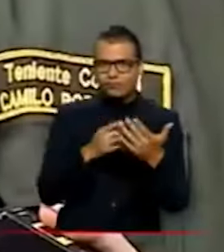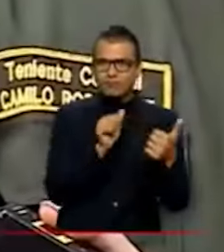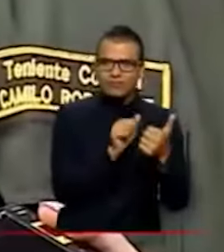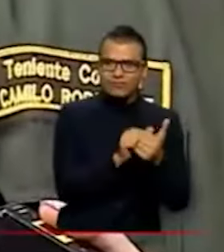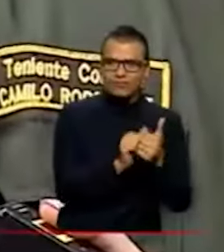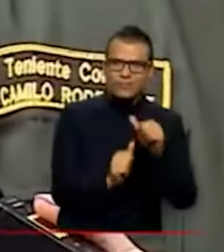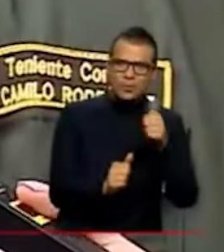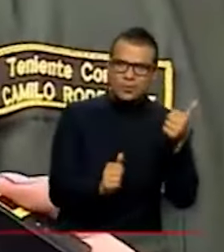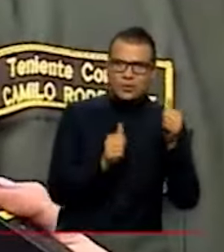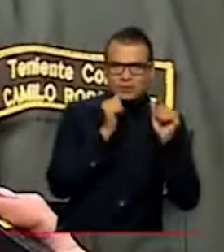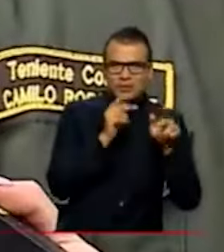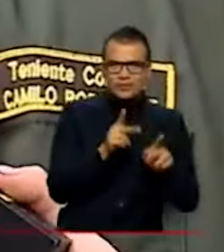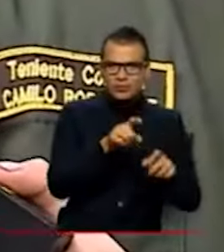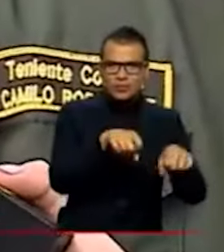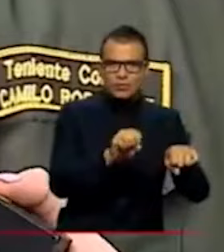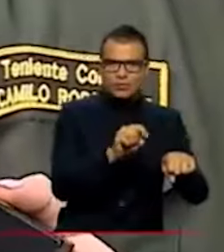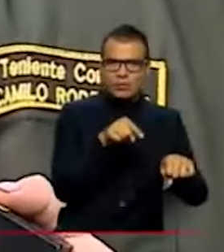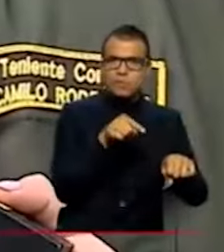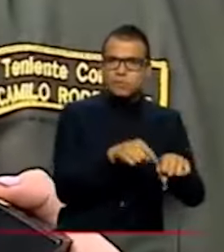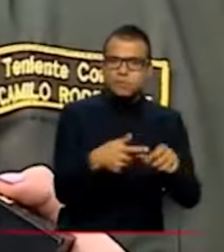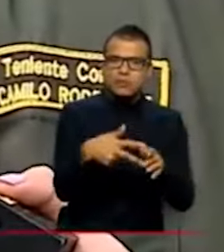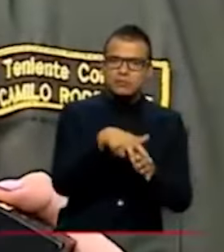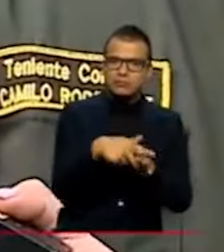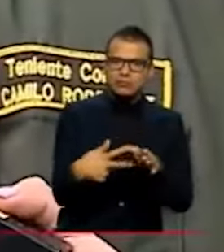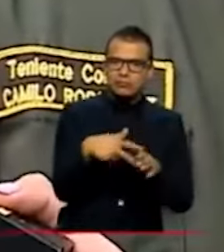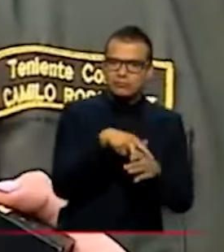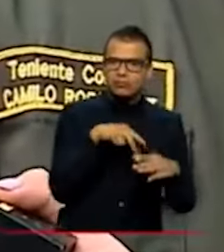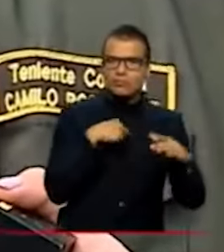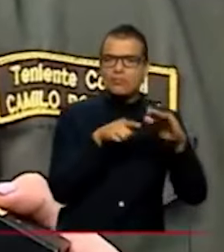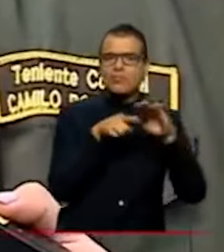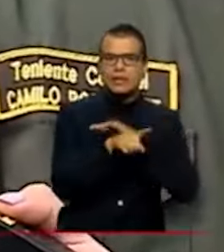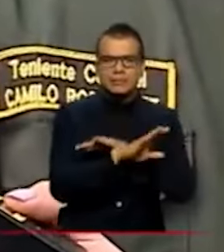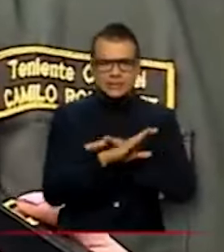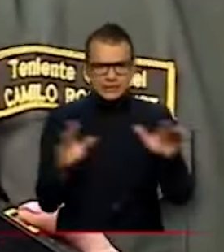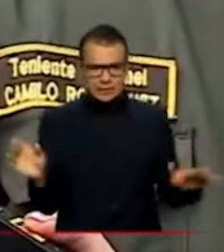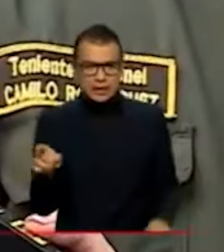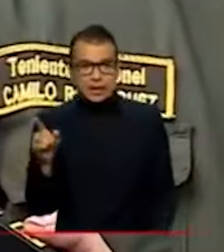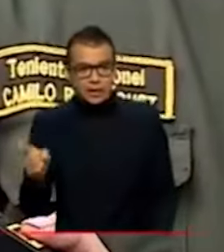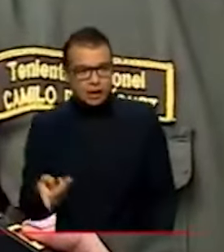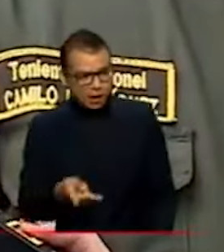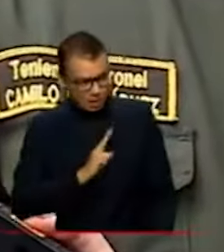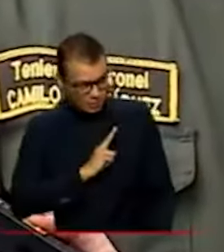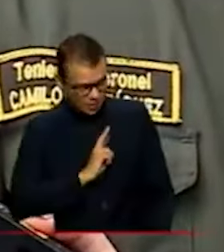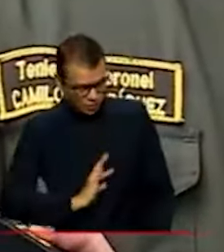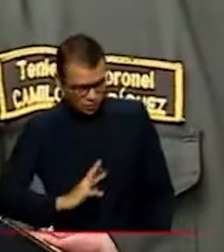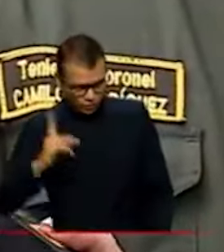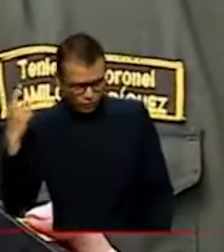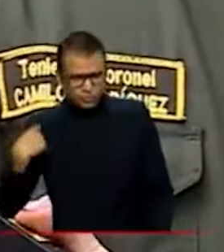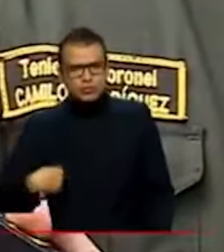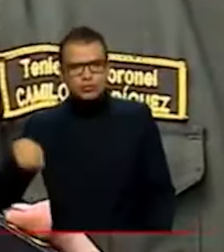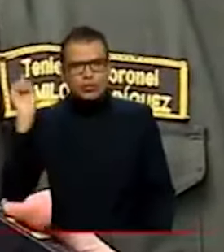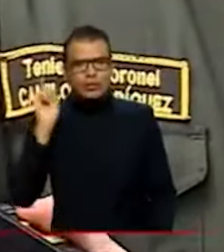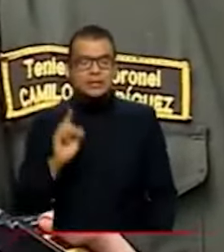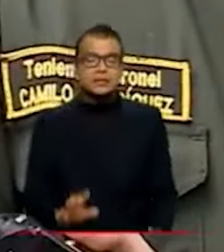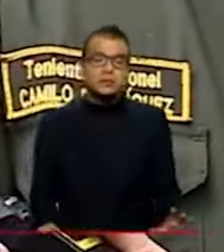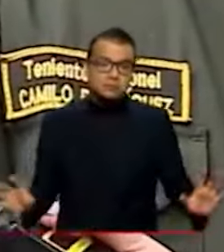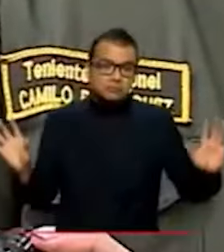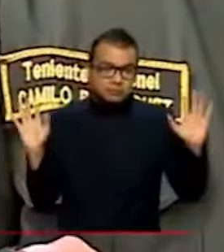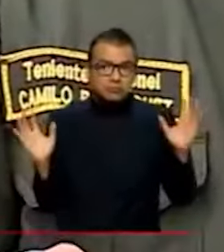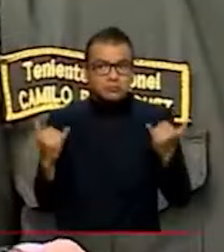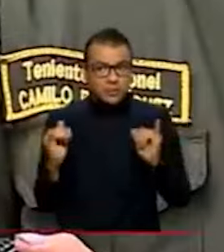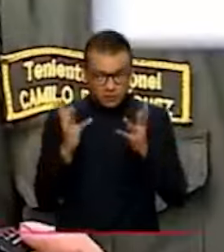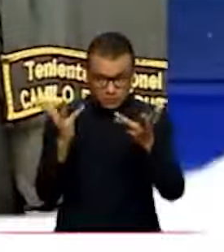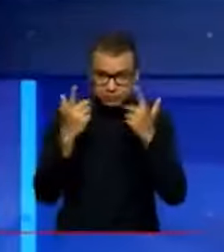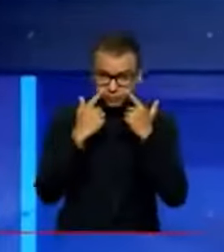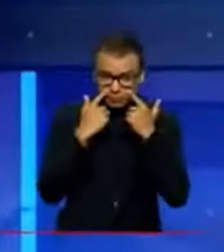Lo que se ha establecido es que a esta persona nunca se le hurtaron ningún elemento. Ya se está iniciando un proceso investigativo que tiene como finalidad dar con la captura de